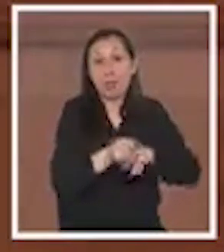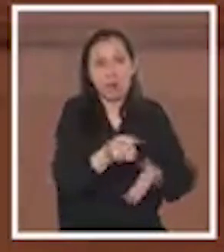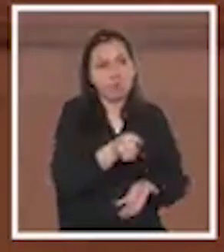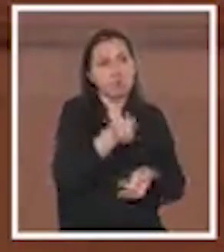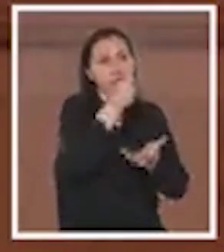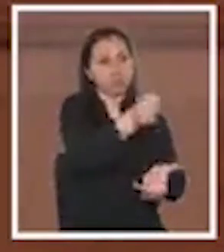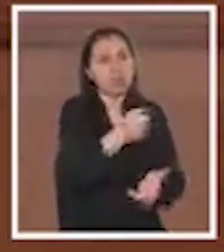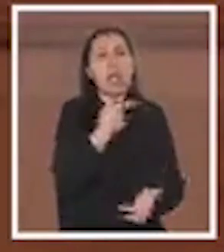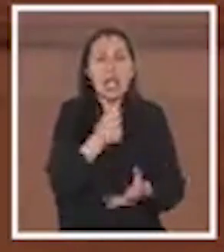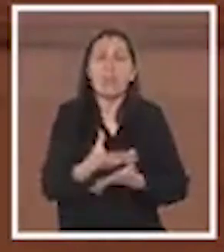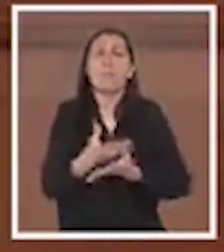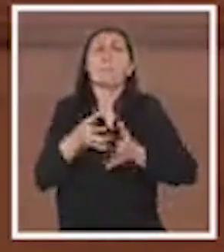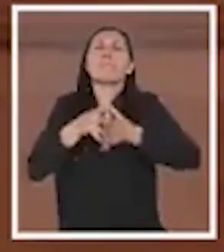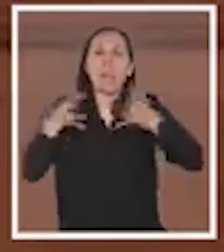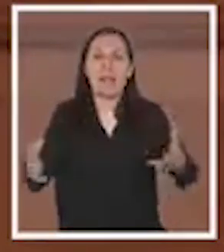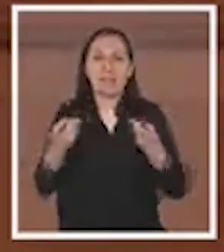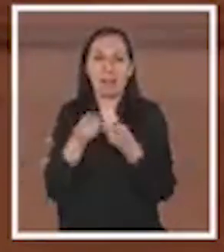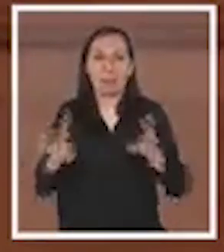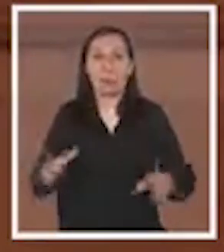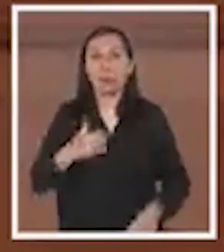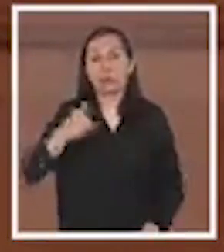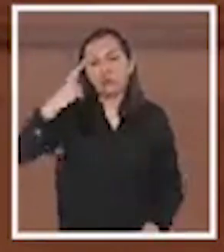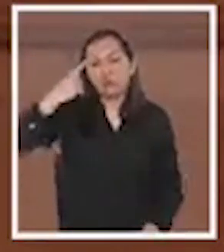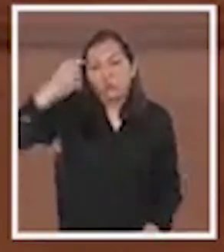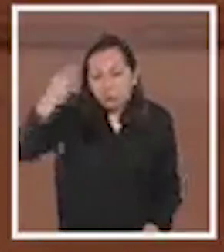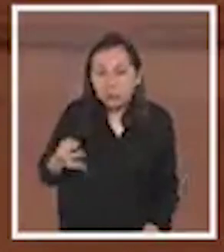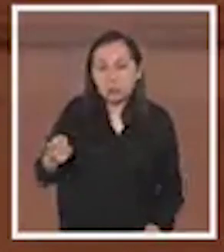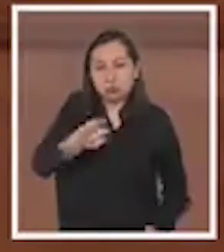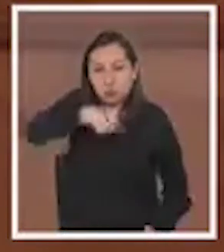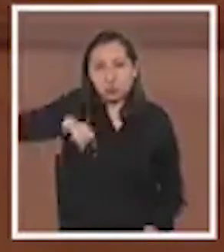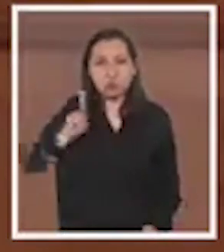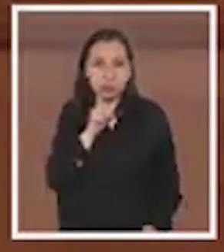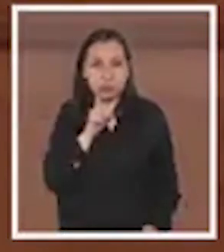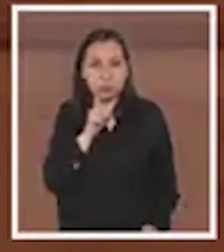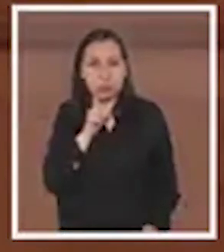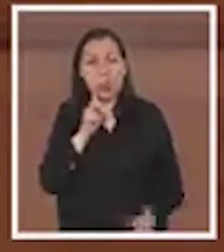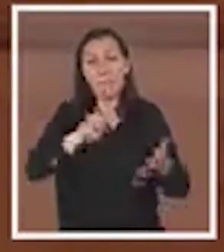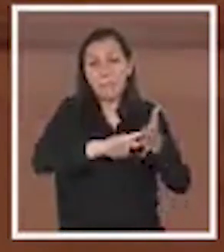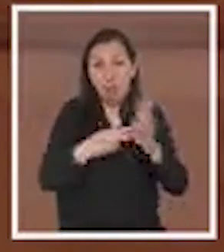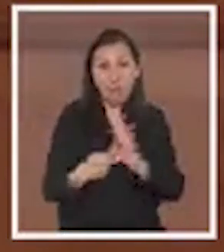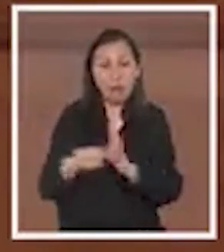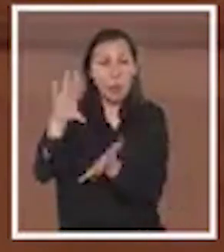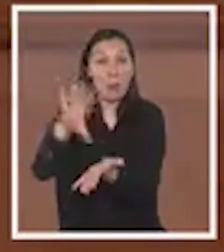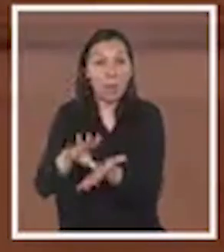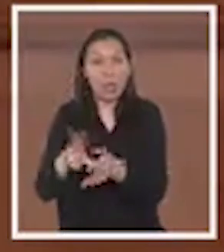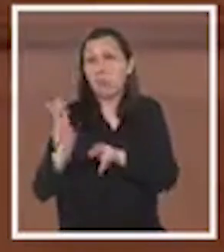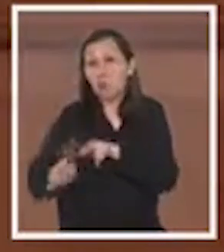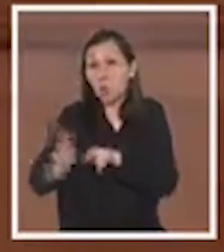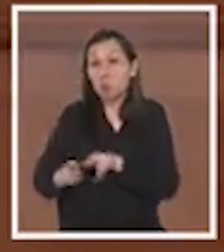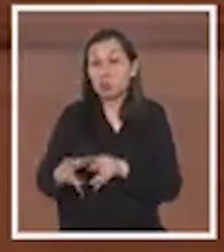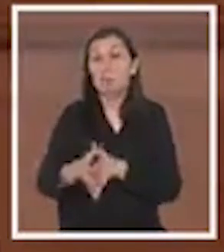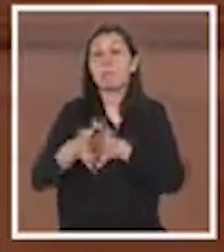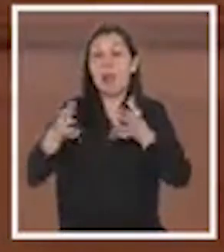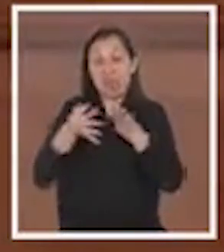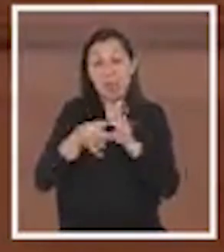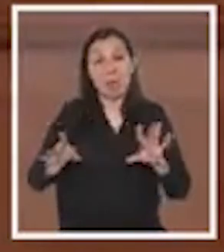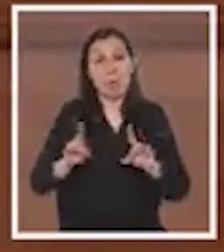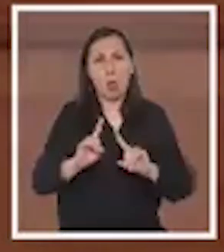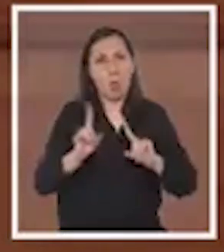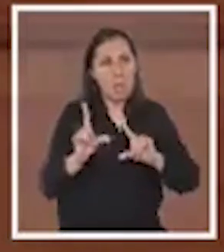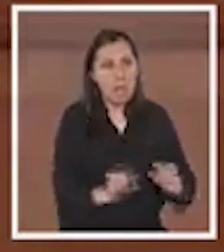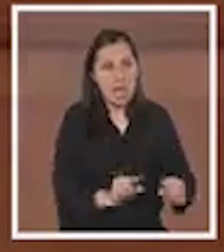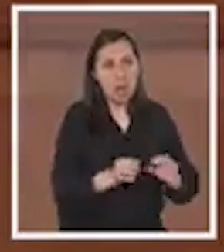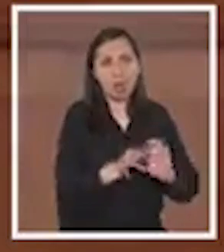diciendo queremos más democracia. Si tenemos la convicción de que los problemas de nuestro país los vamos a resolver con más democracia y no con